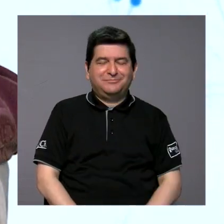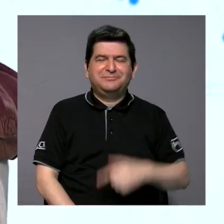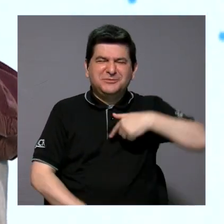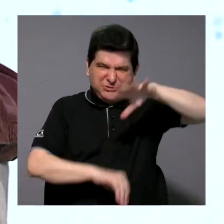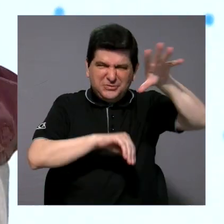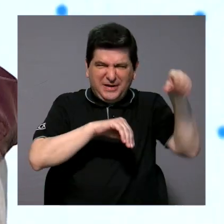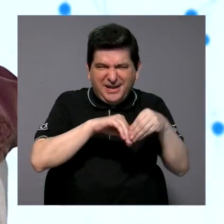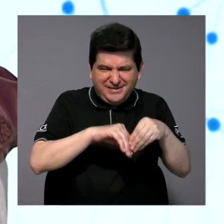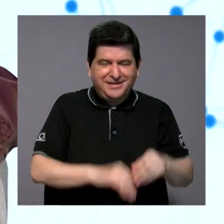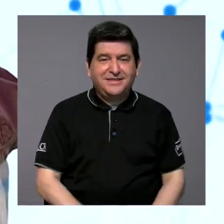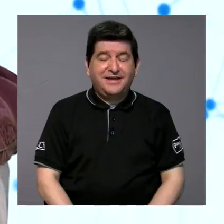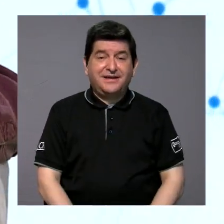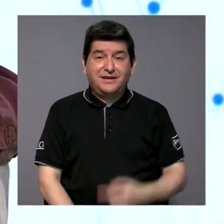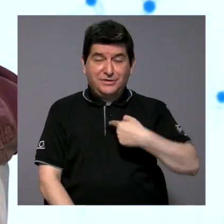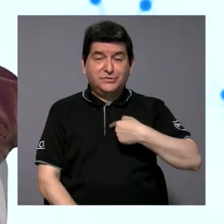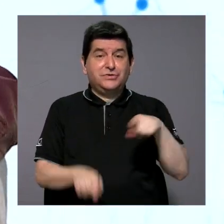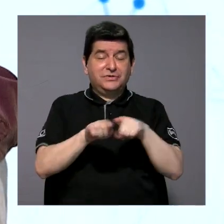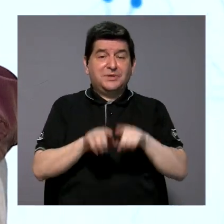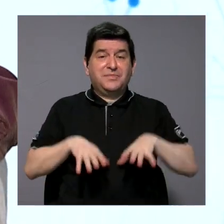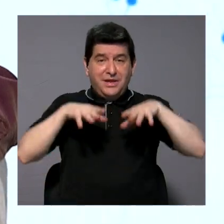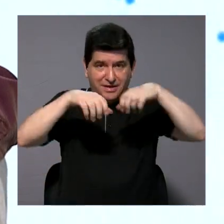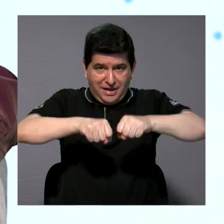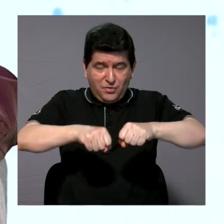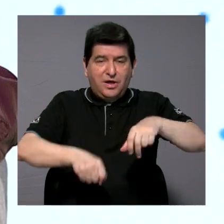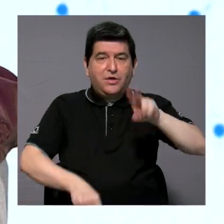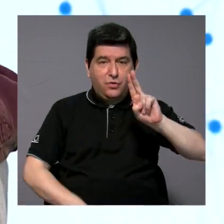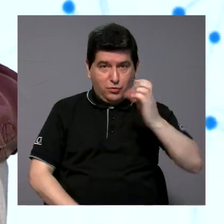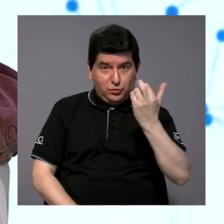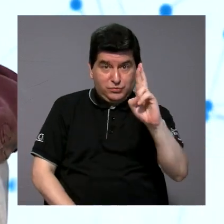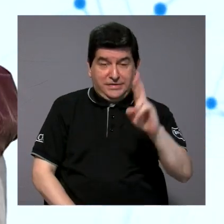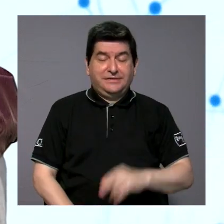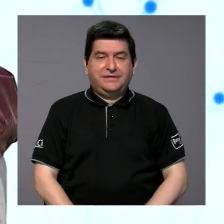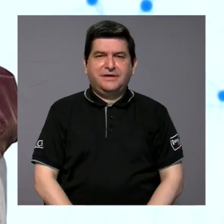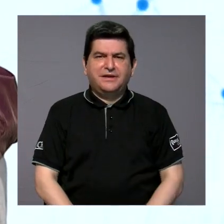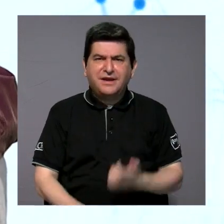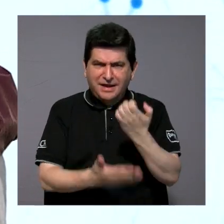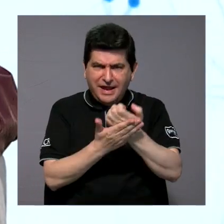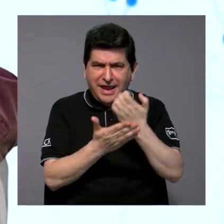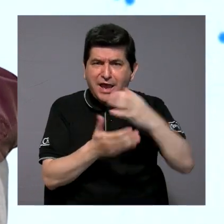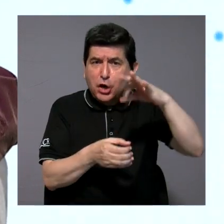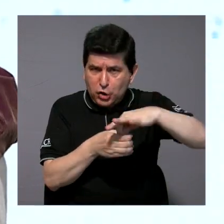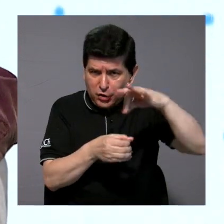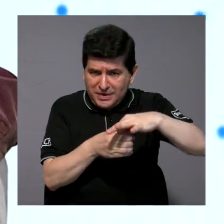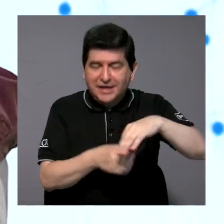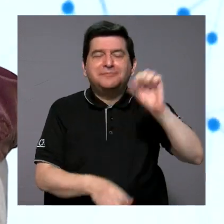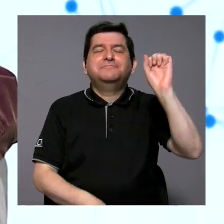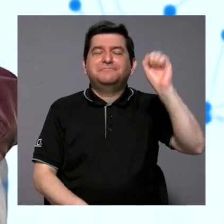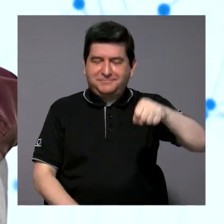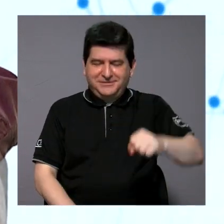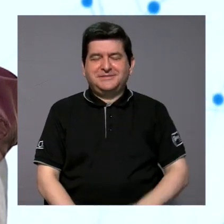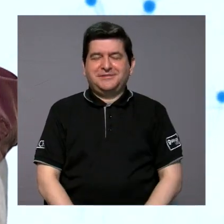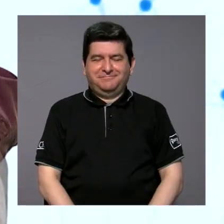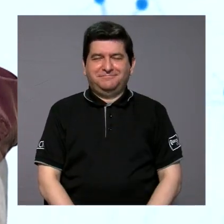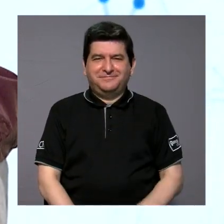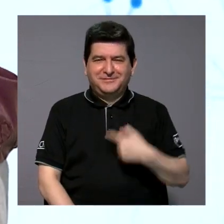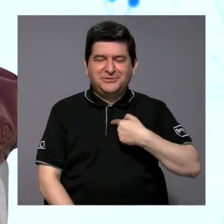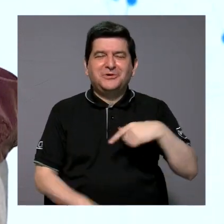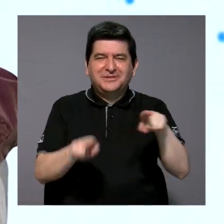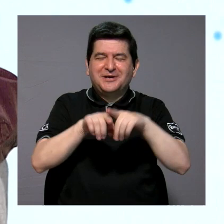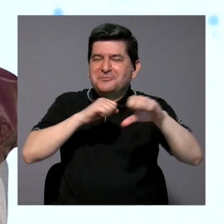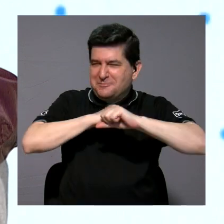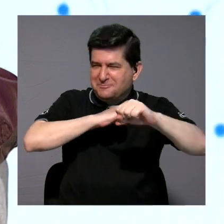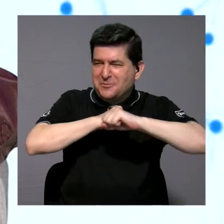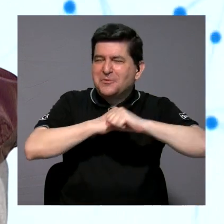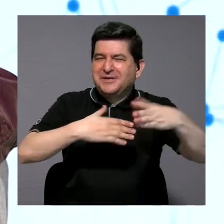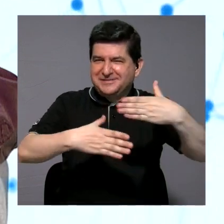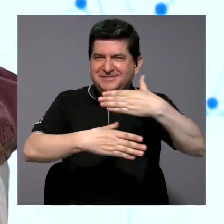algo, que también soy graduado de la Universidad de Costa Rica, así que... En Economía Agrícola. En Economía Agrícola, sí, para hacerle la propaganda.